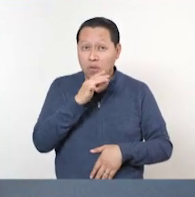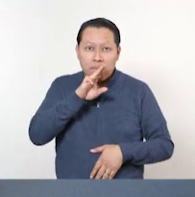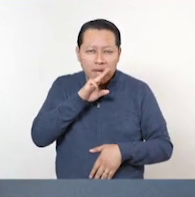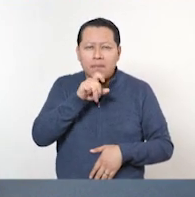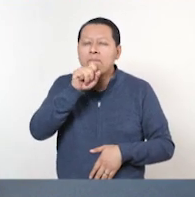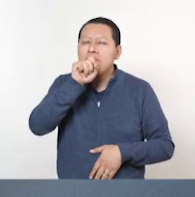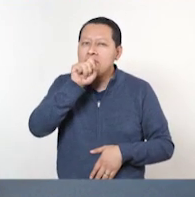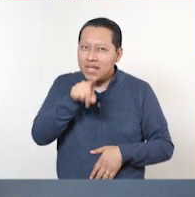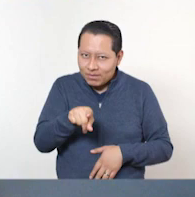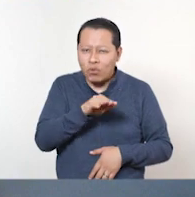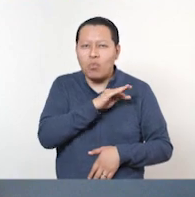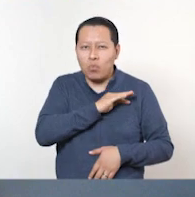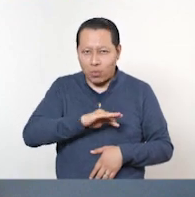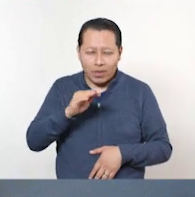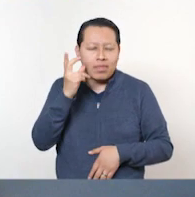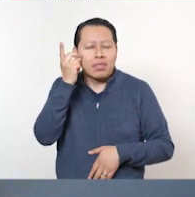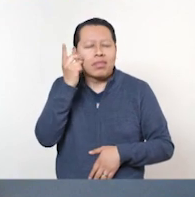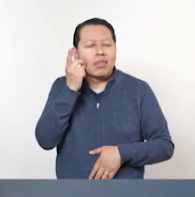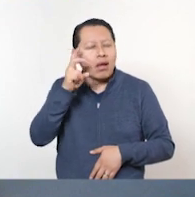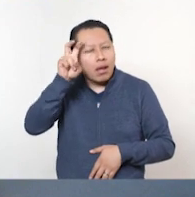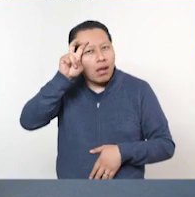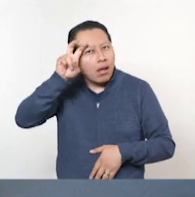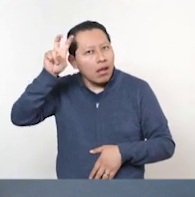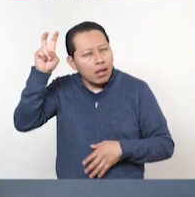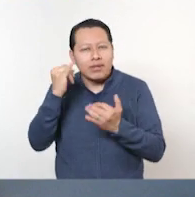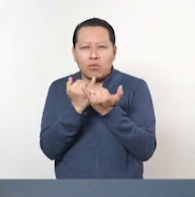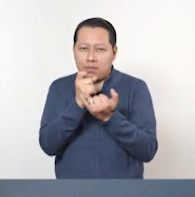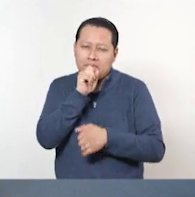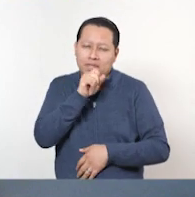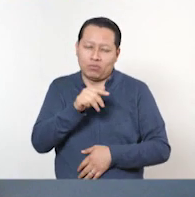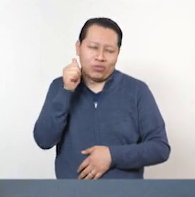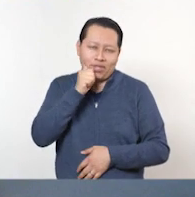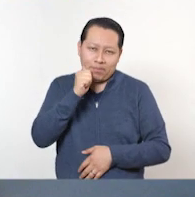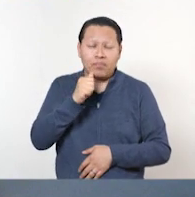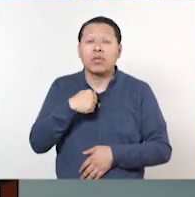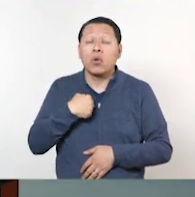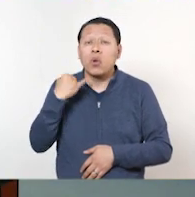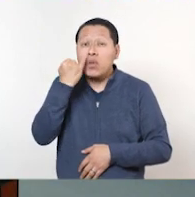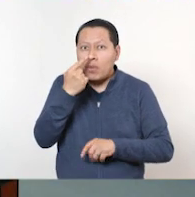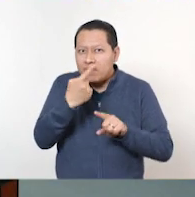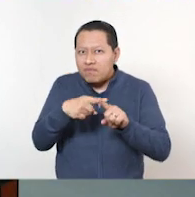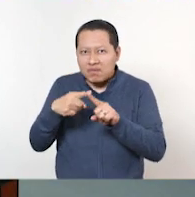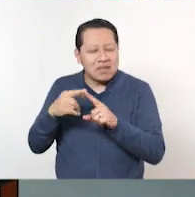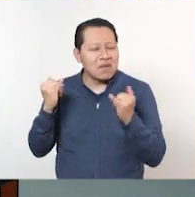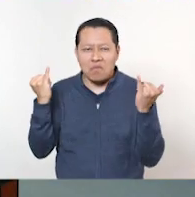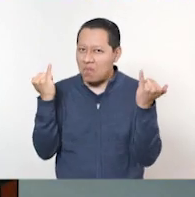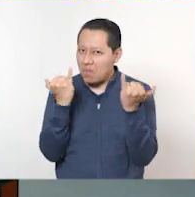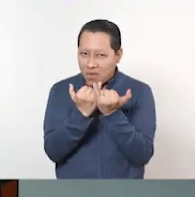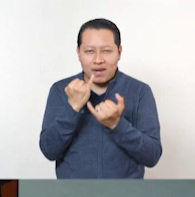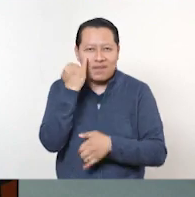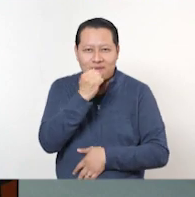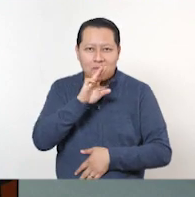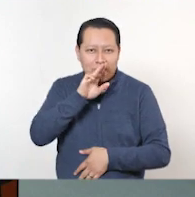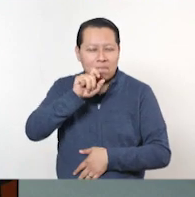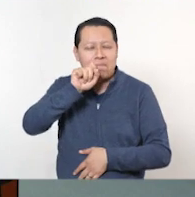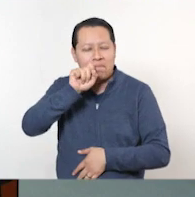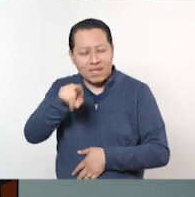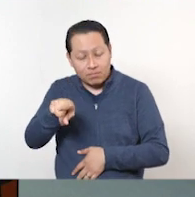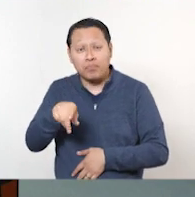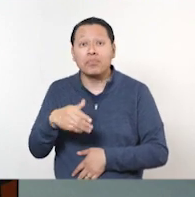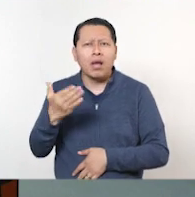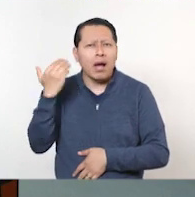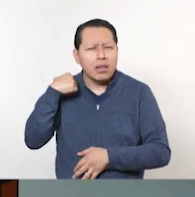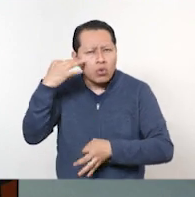que, aunque hable más de una lengua, siempre sueño en mi lengua materna. Además, escuché una noticia que